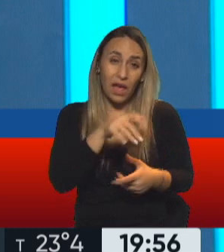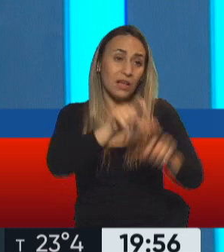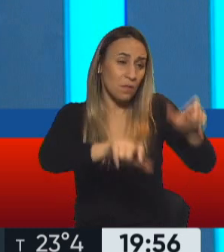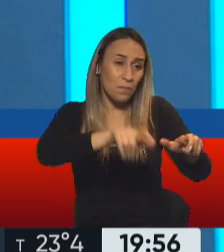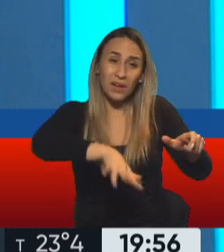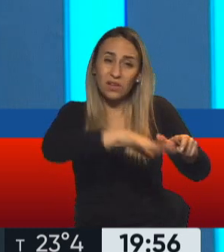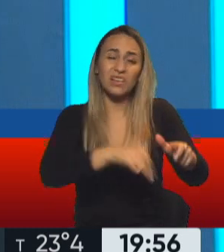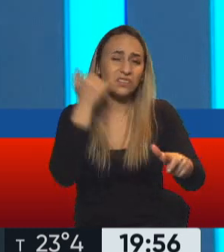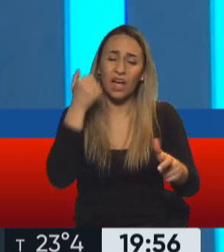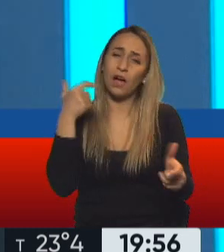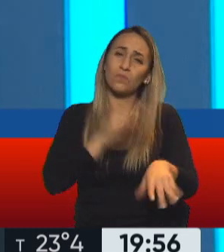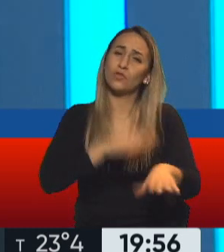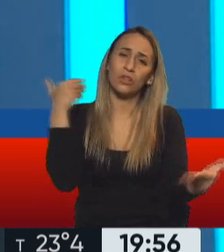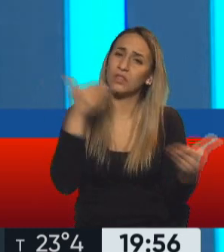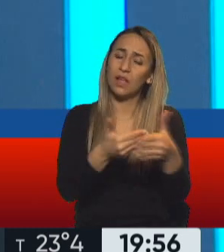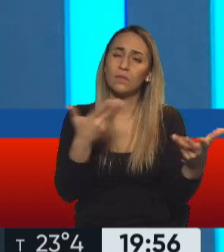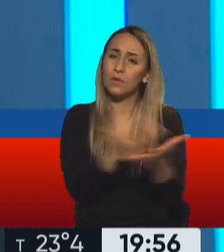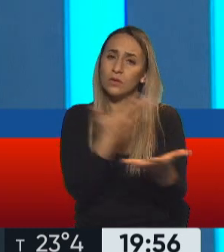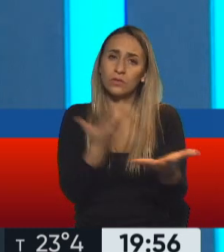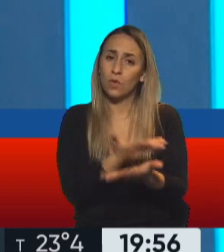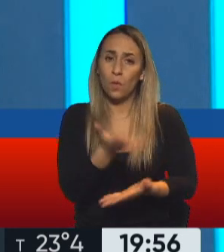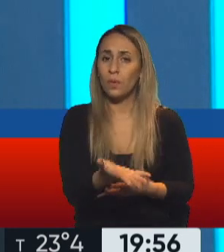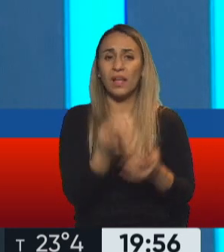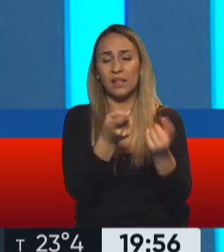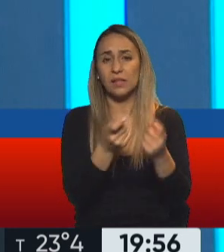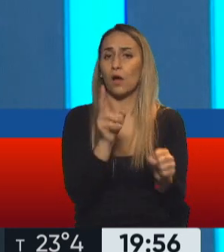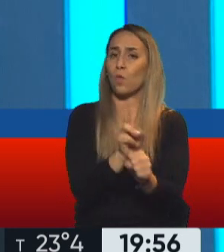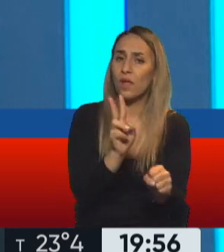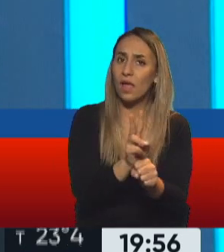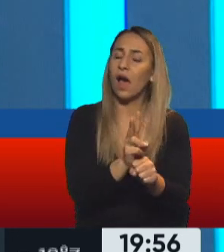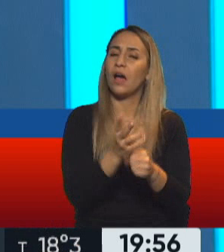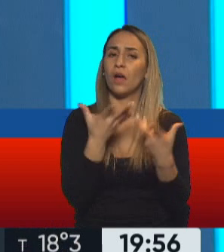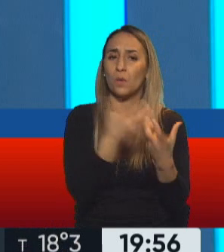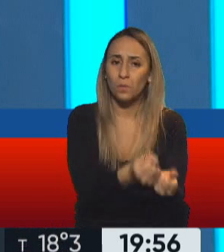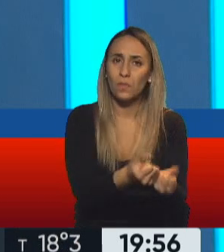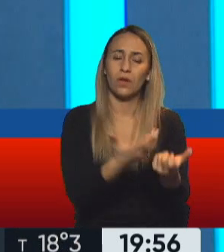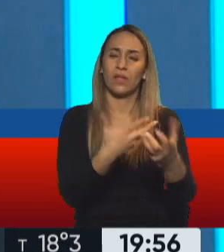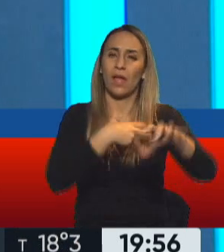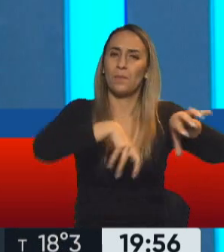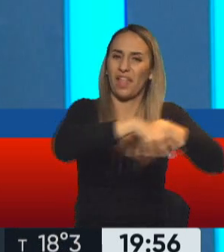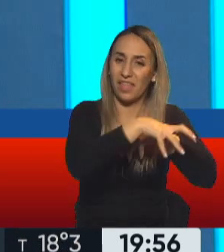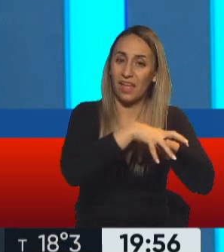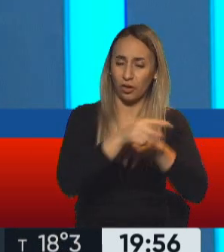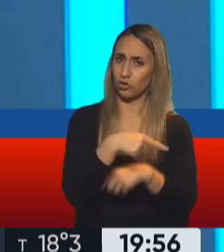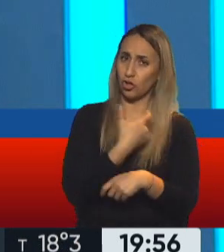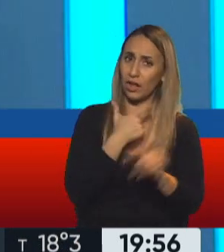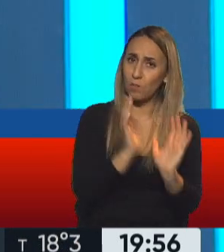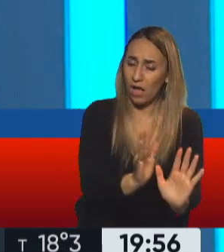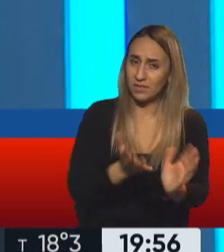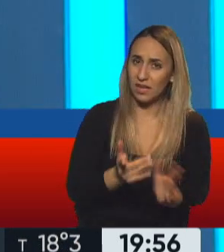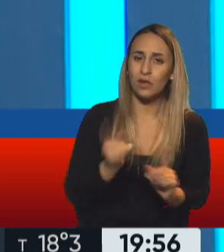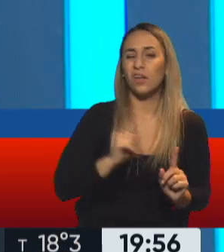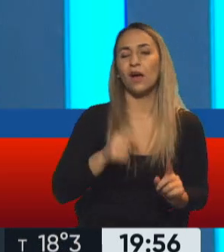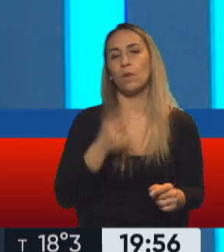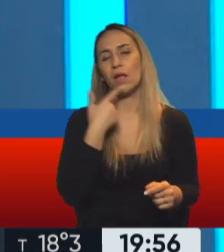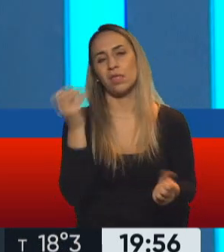tiempo en donde nuestro pueblo, que necesita más cuidado, más acompañamiento, más empatía. Me parece que ese es el país que queremos construir nosotros, no el que tira